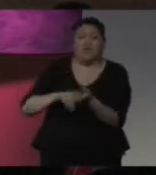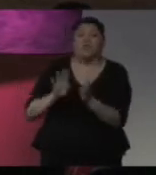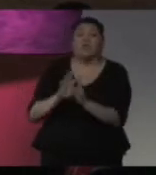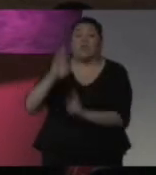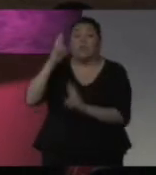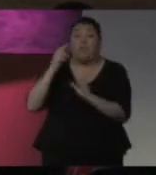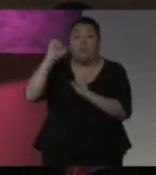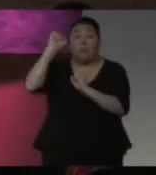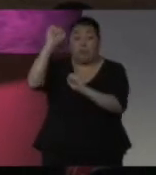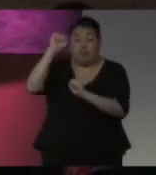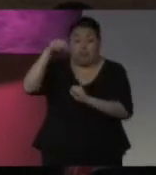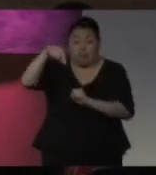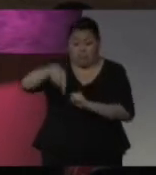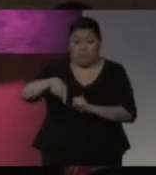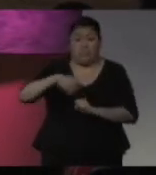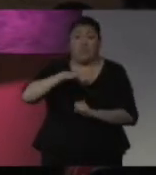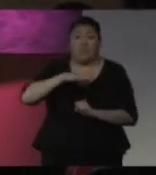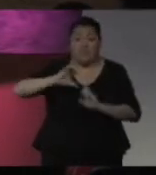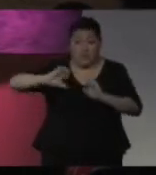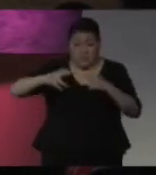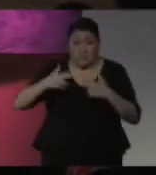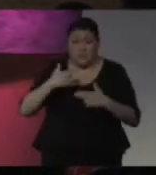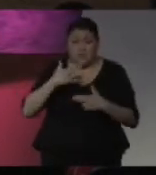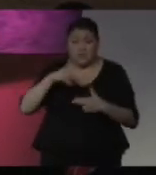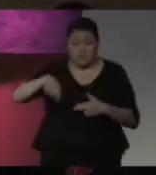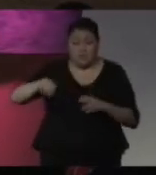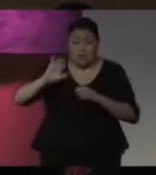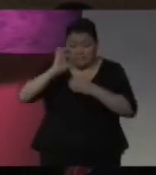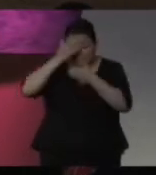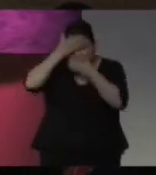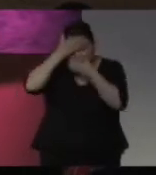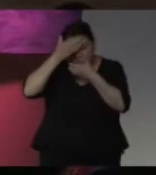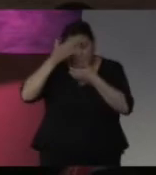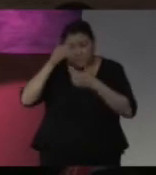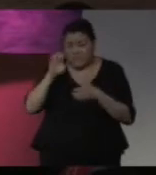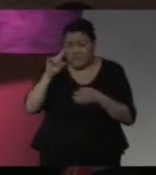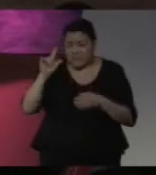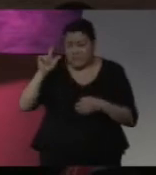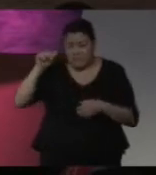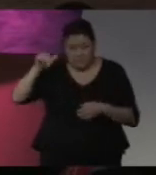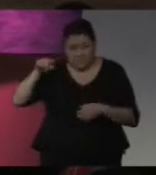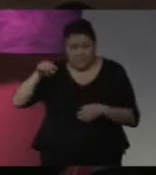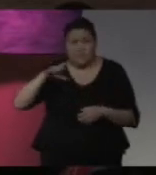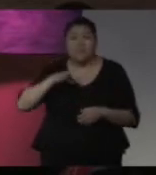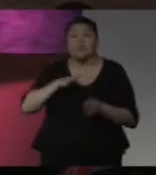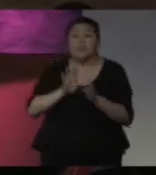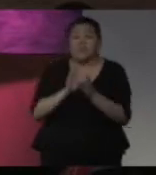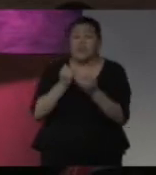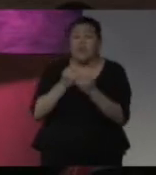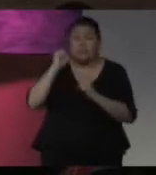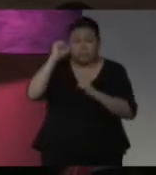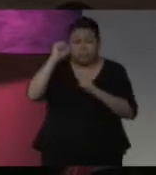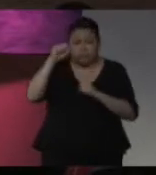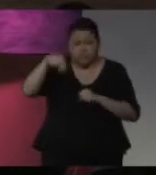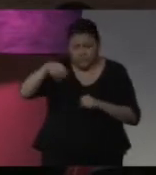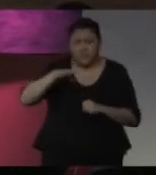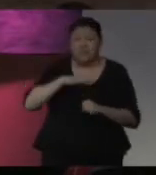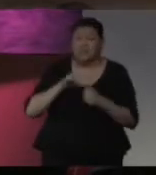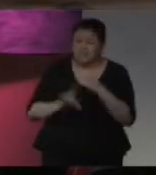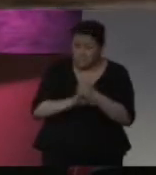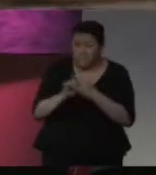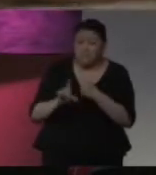insurgente, ¿verdad? Nos ubican en una situación muy difícil, ¿sí? ¿Verdad? Es muy